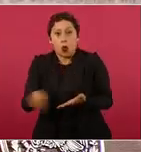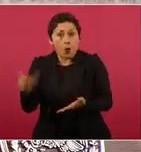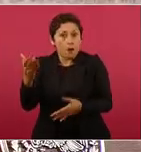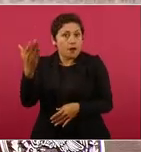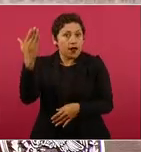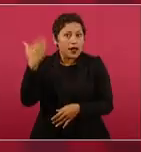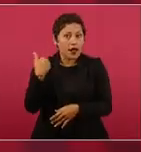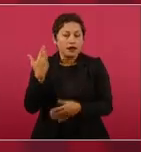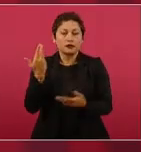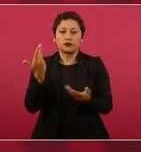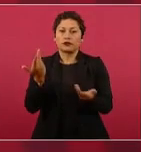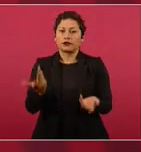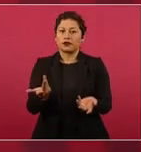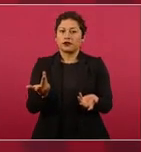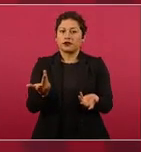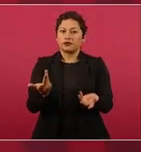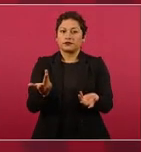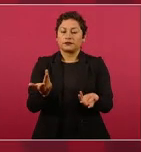en